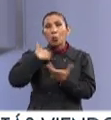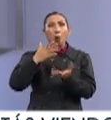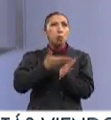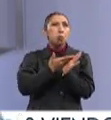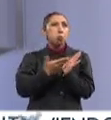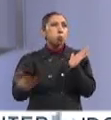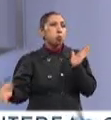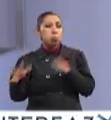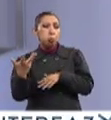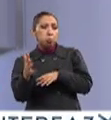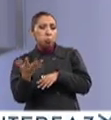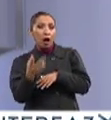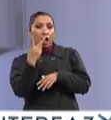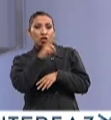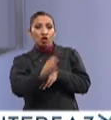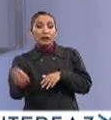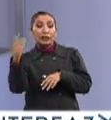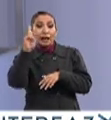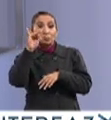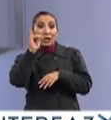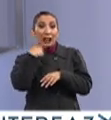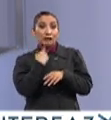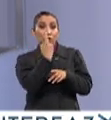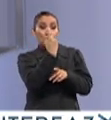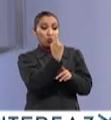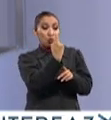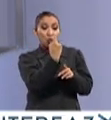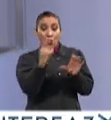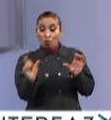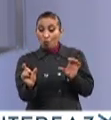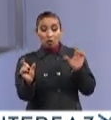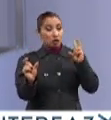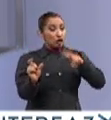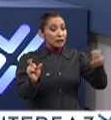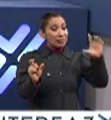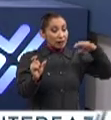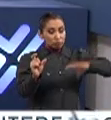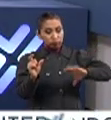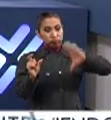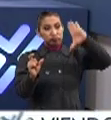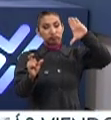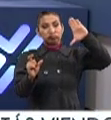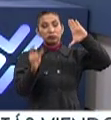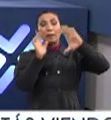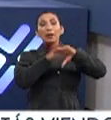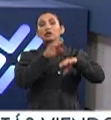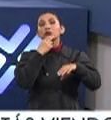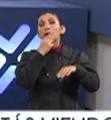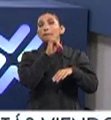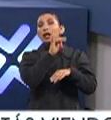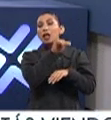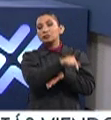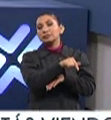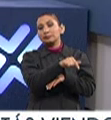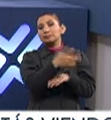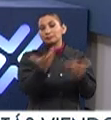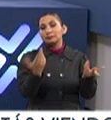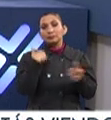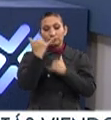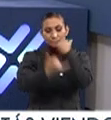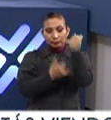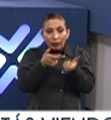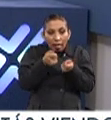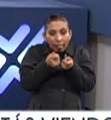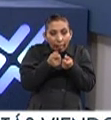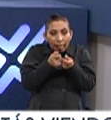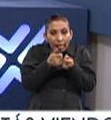relación de aproximadamente 200 pilas a uno. Es decir, que ¿dónde estamos utilizando más pilas? Pues en los